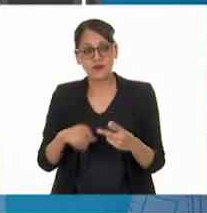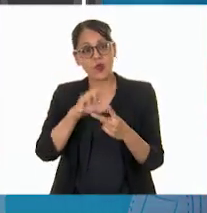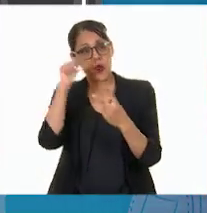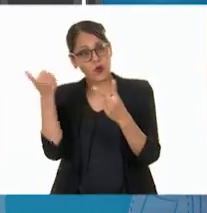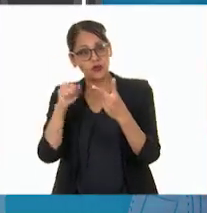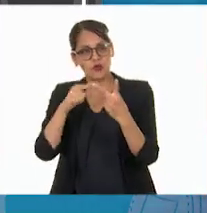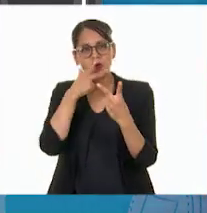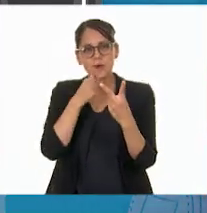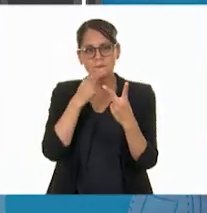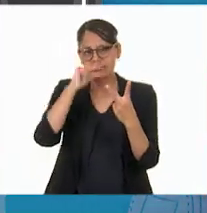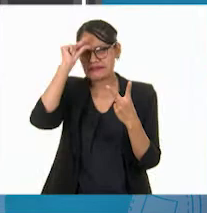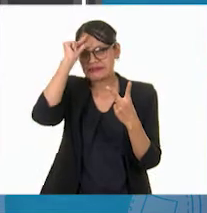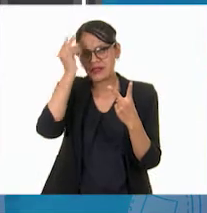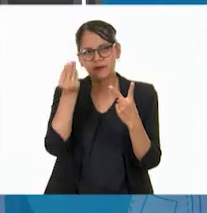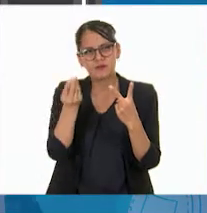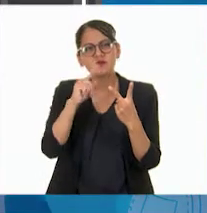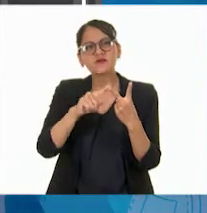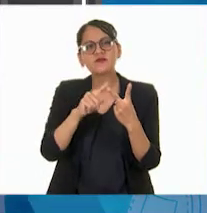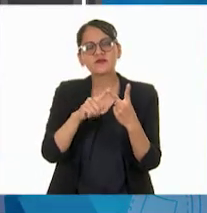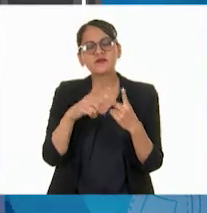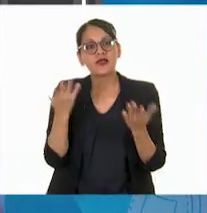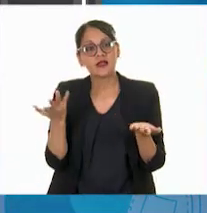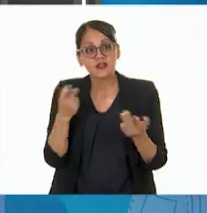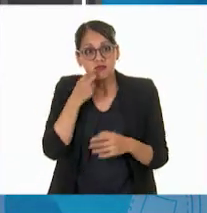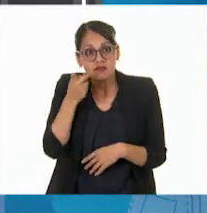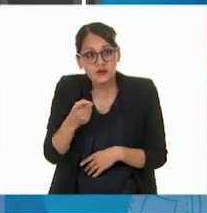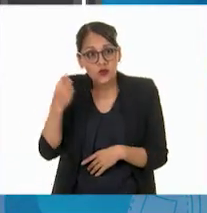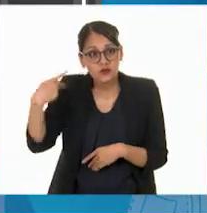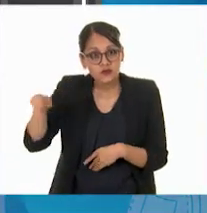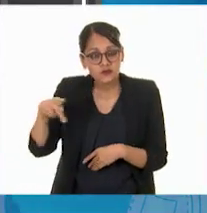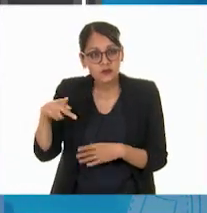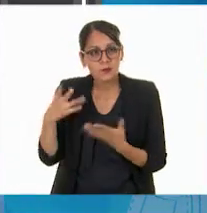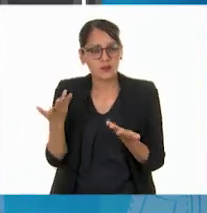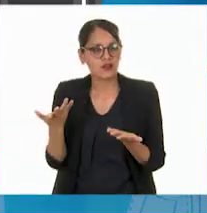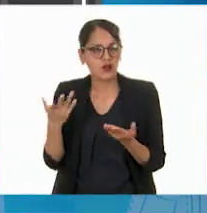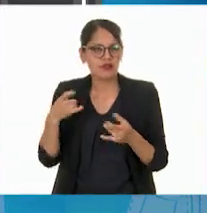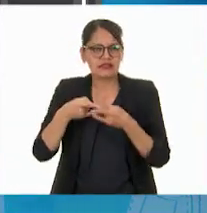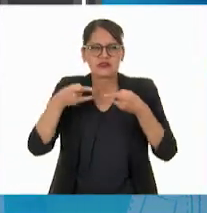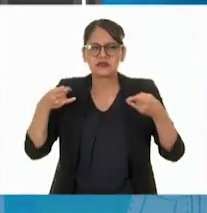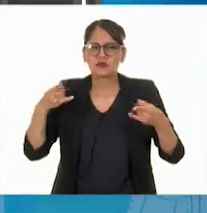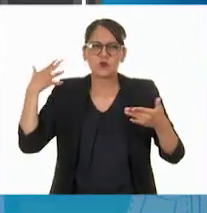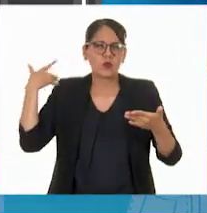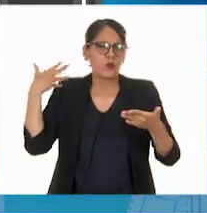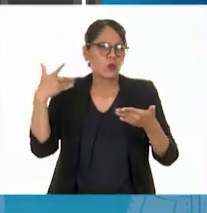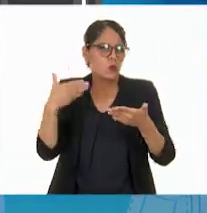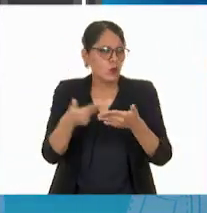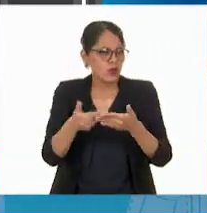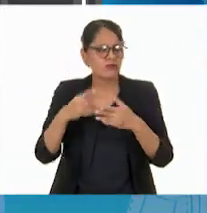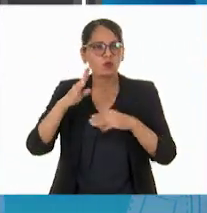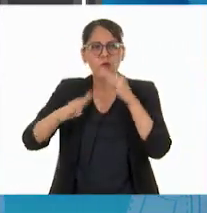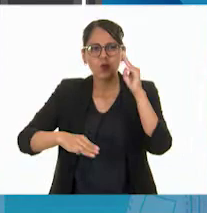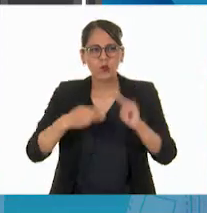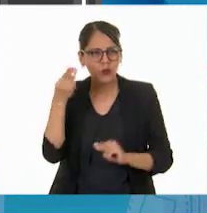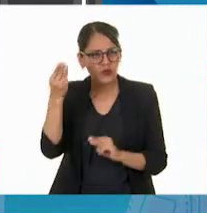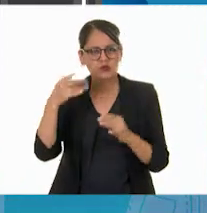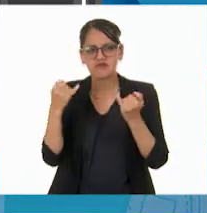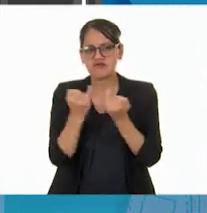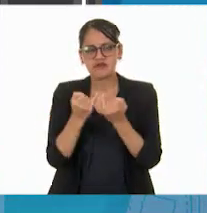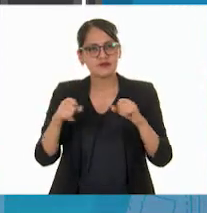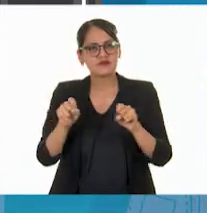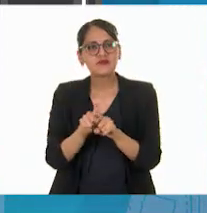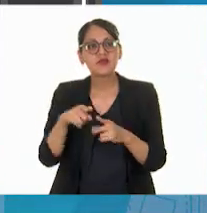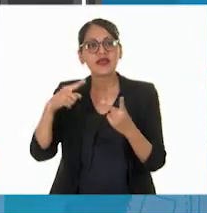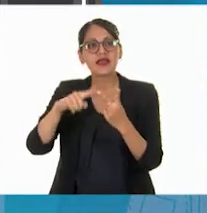de los hombres más sabios de su tiempo. ¿Qué digo de su tiempo? De toda nuestra historia y de todo el mundo de aquel entonces,